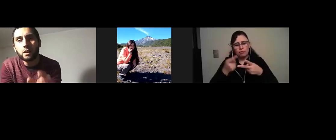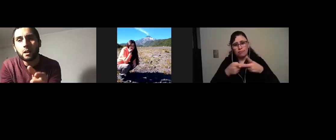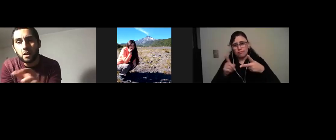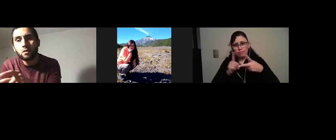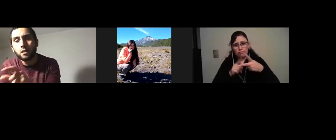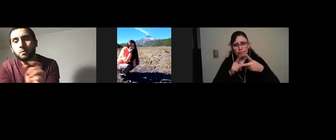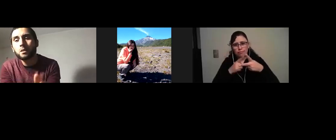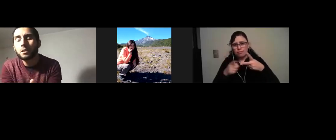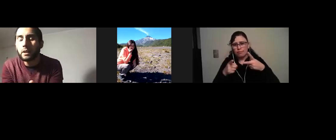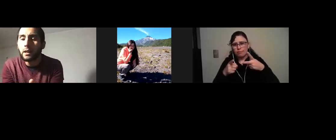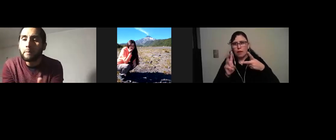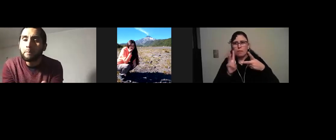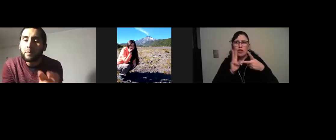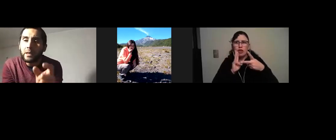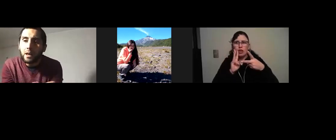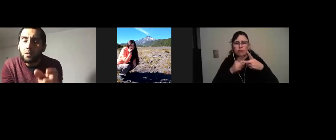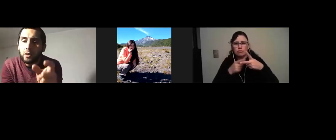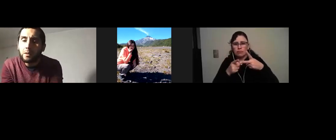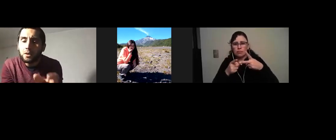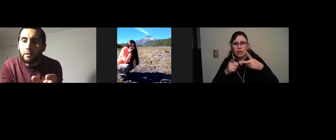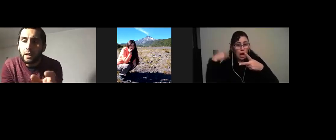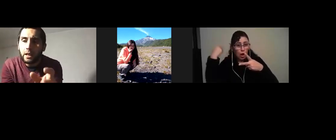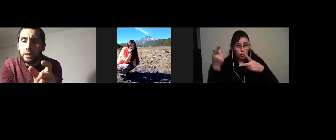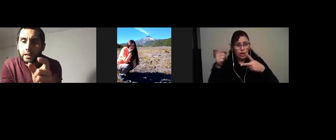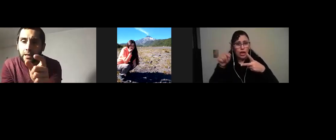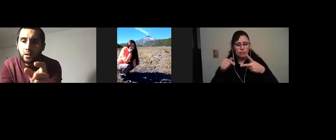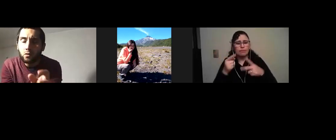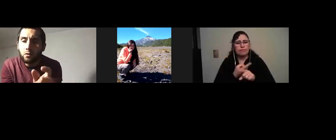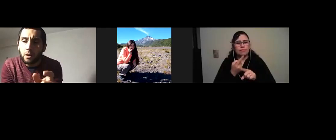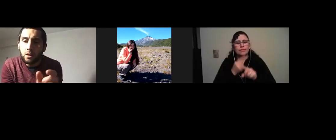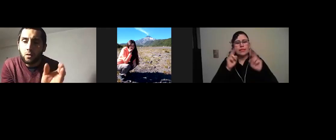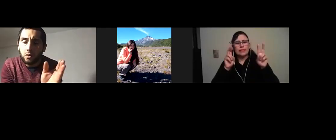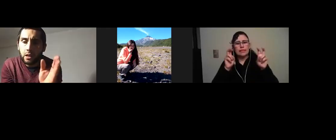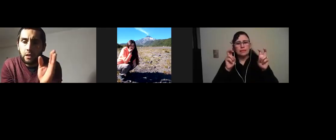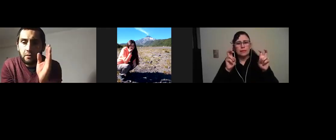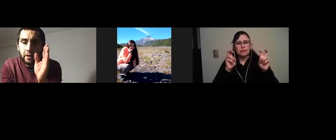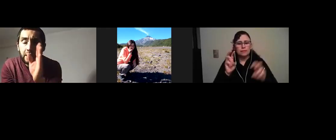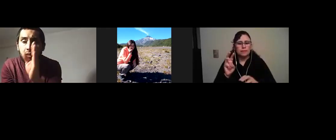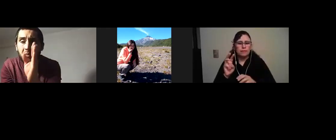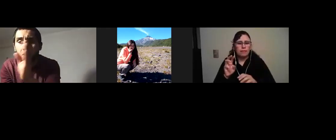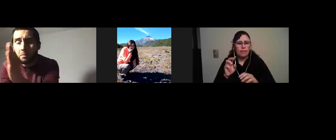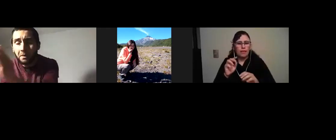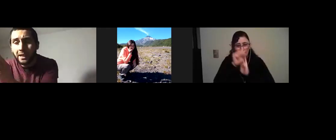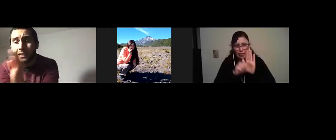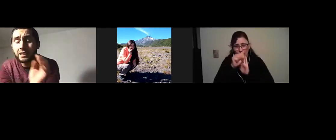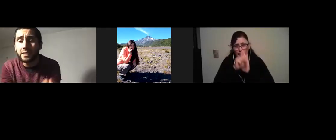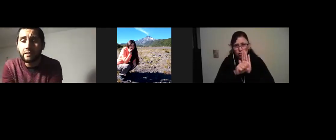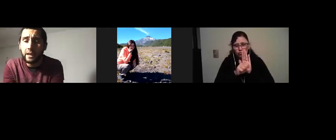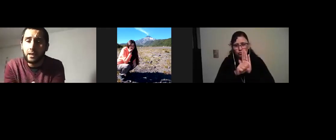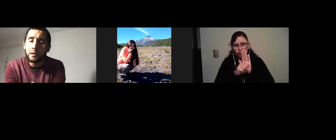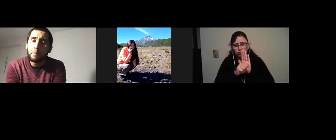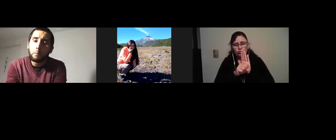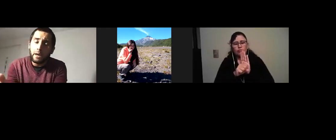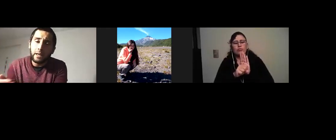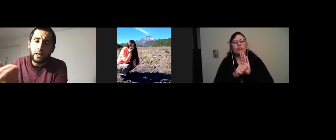o al día miércoles de la próxima semana, ya podríamos hablar y analizar unos videos de diferentes tipos de parálisis